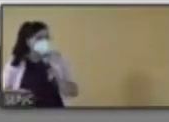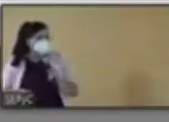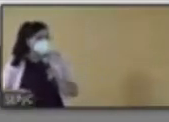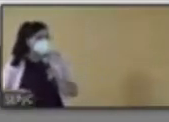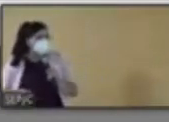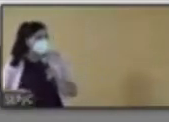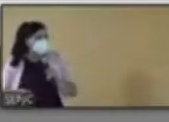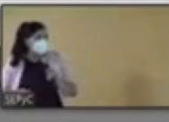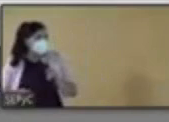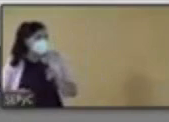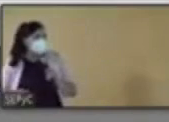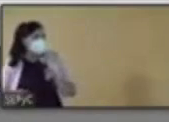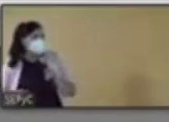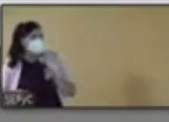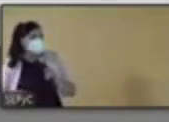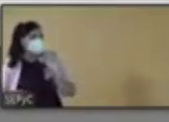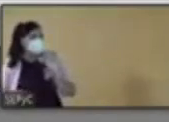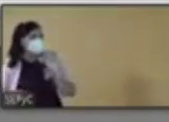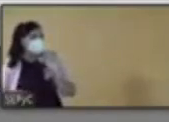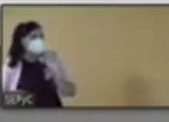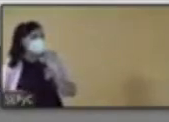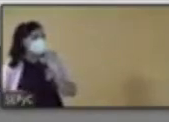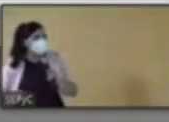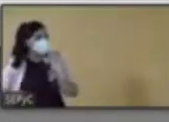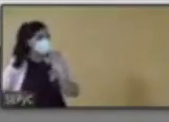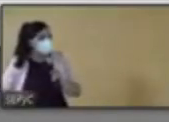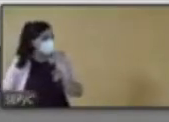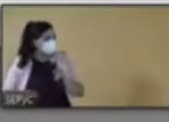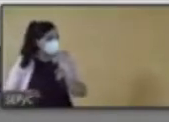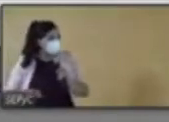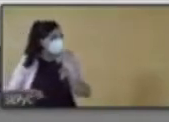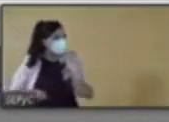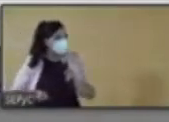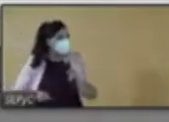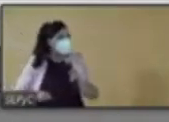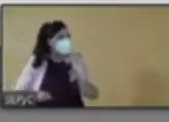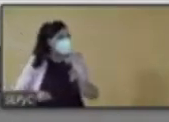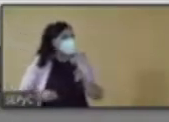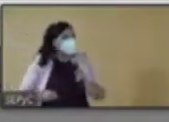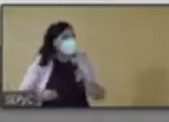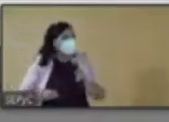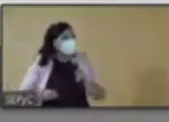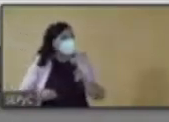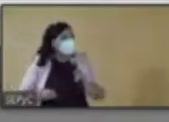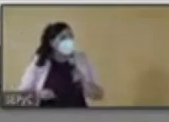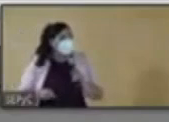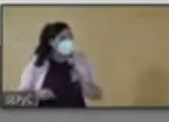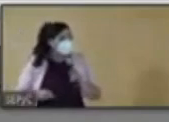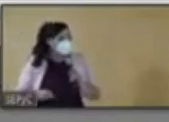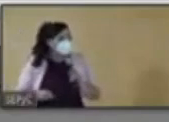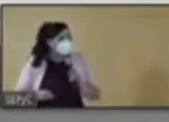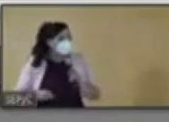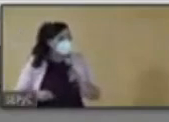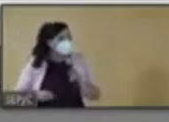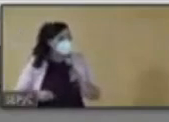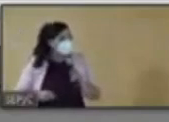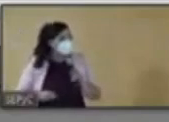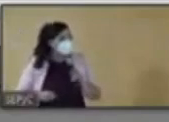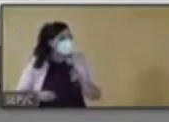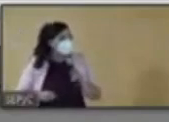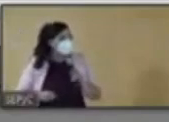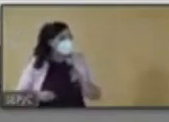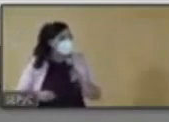ese representante o representado, según haya sido nuestra respuesta en el tipo de representación, el RFC de esta persona moral,